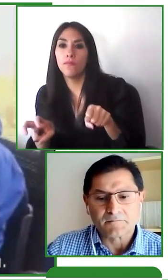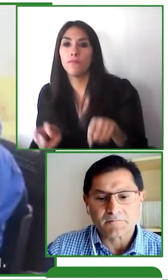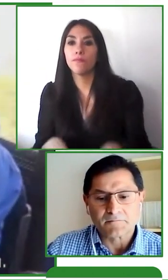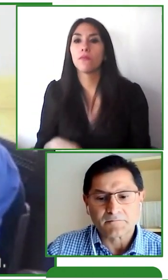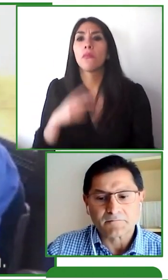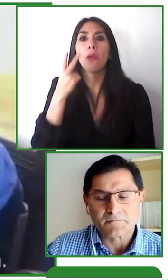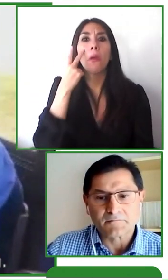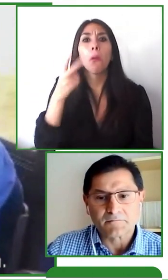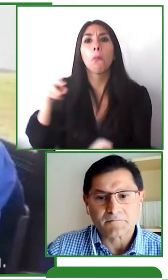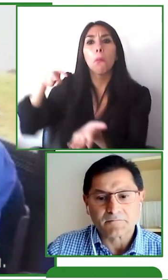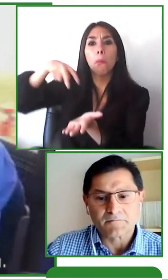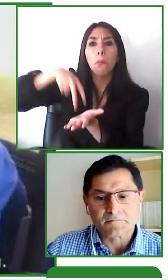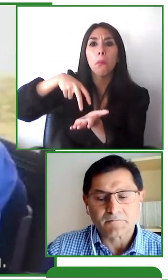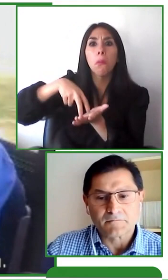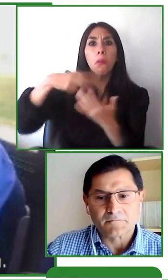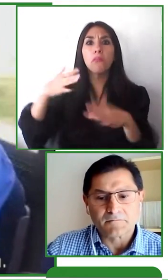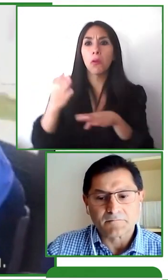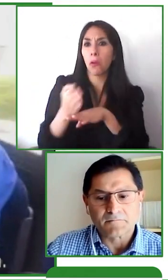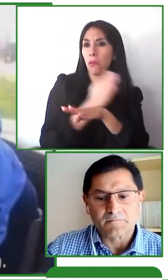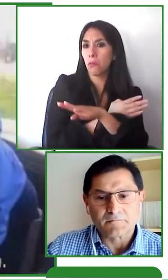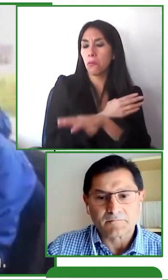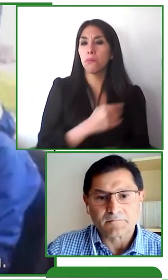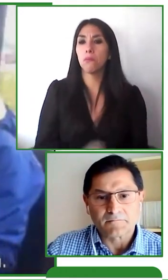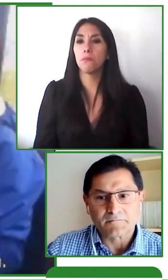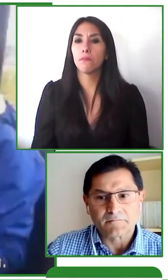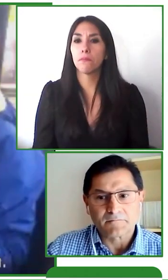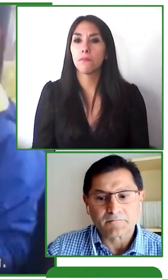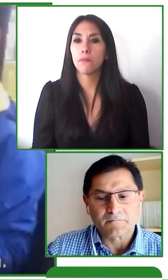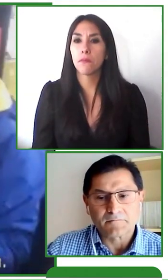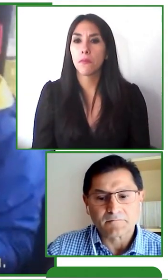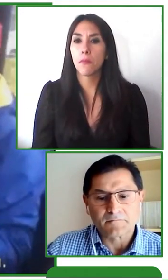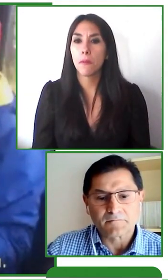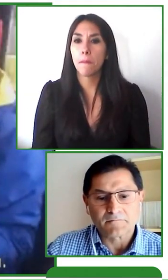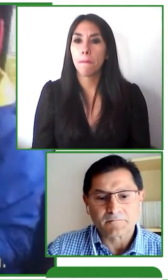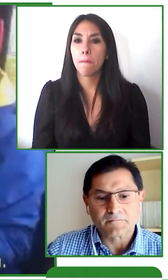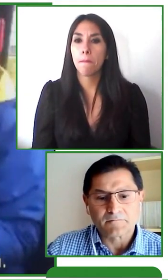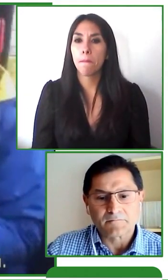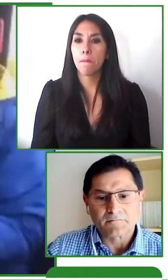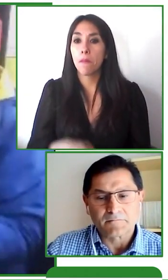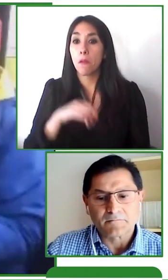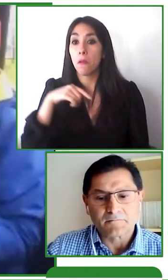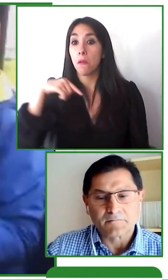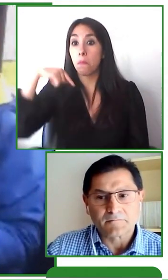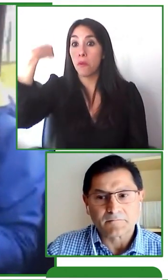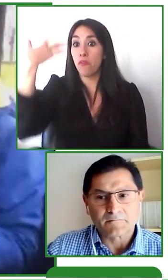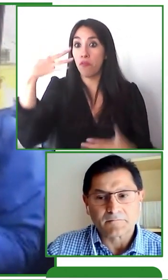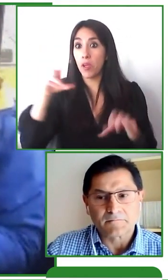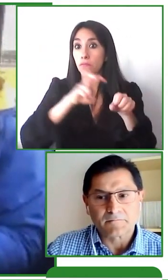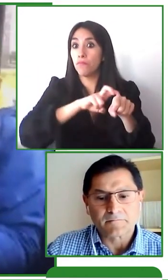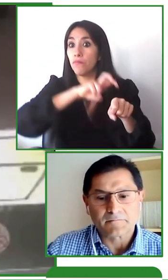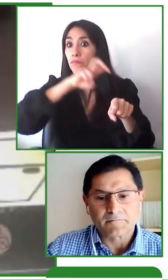cloche ou tirez la corde et sortez au prochain arrêt. J'appuie.